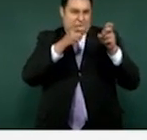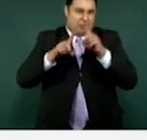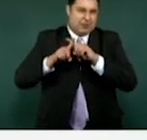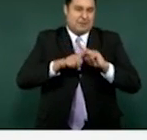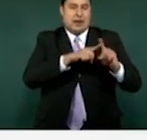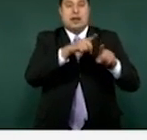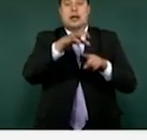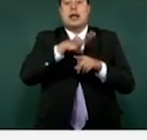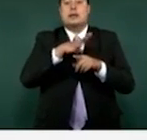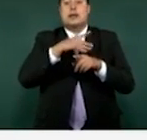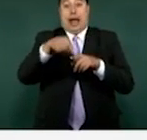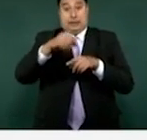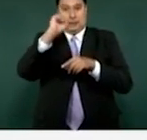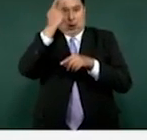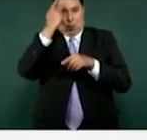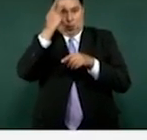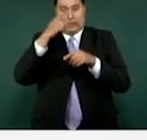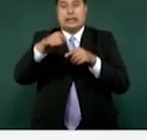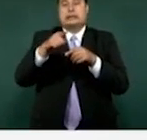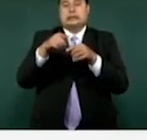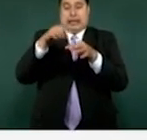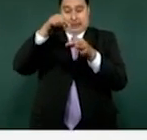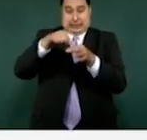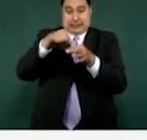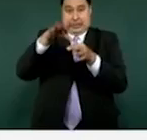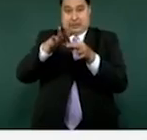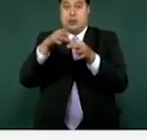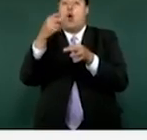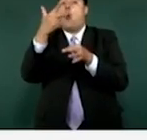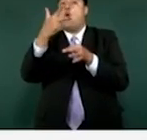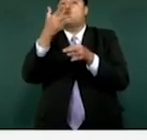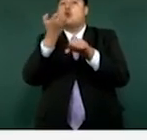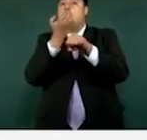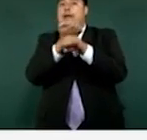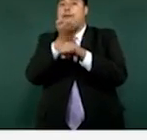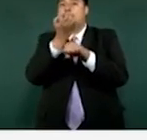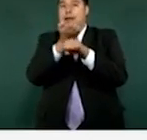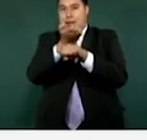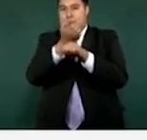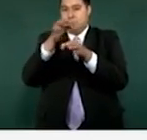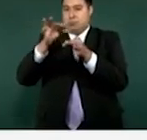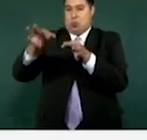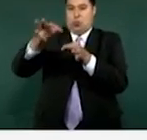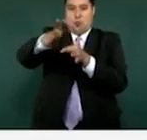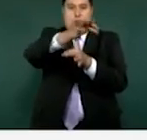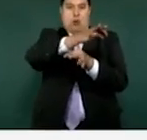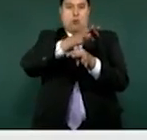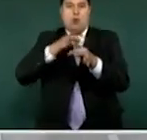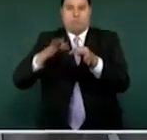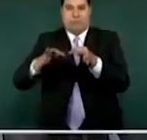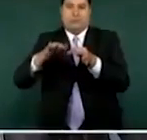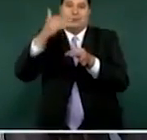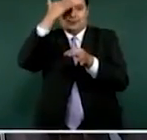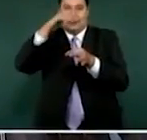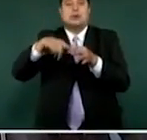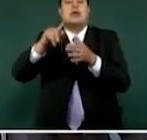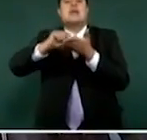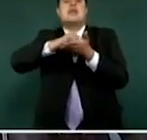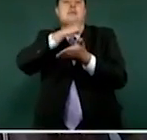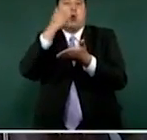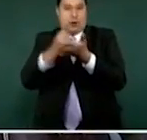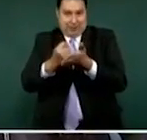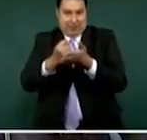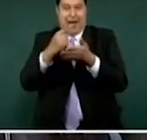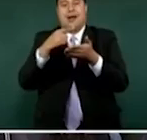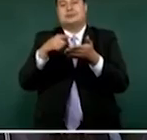estado está rodeado por otros 8 estados donde hay ciertas incidencias delictivas, como tenemos a Tamaulipas por